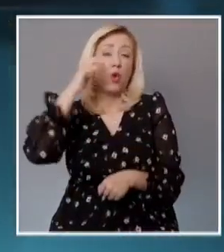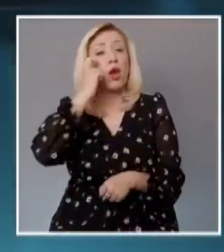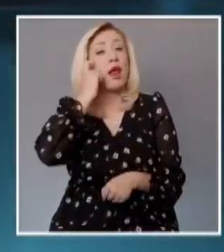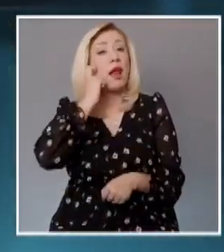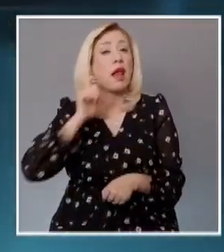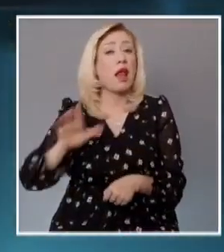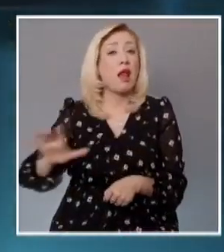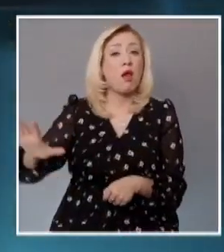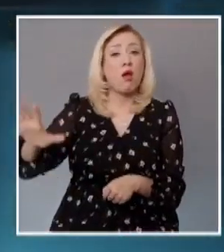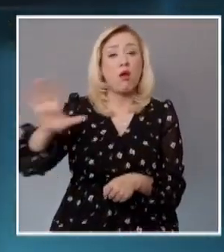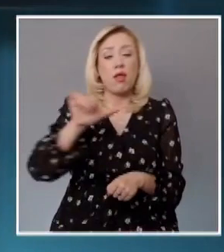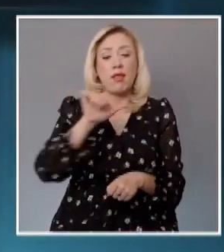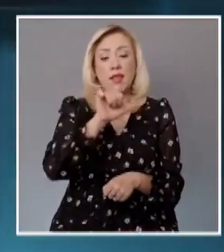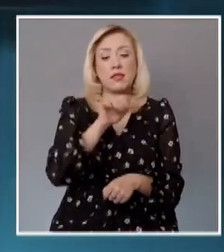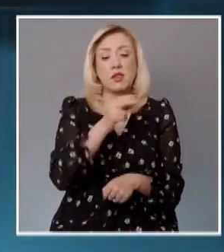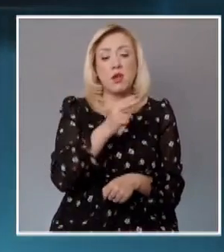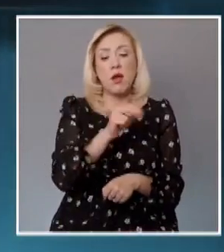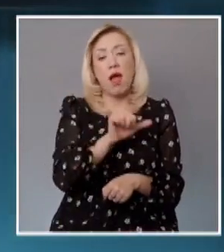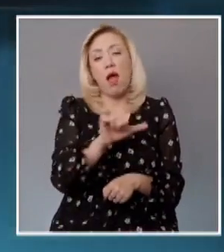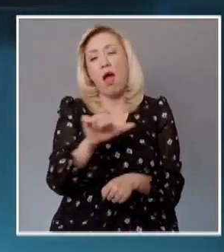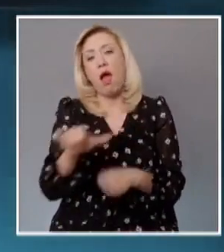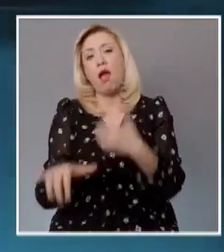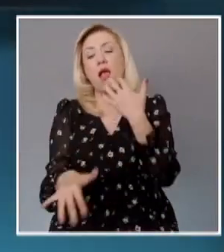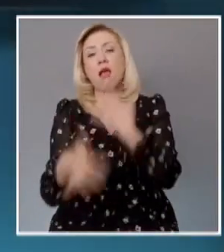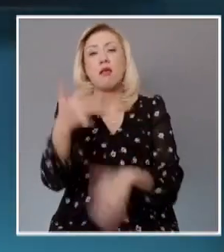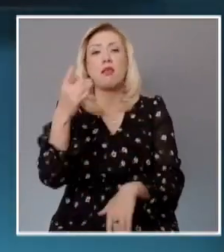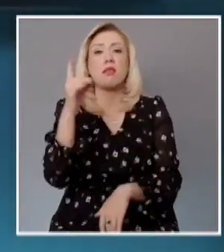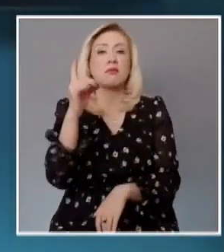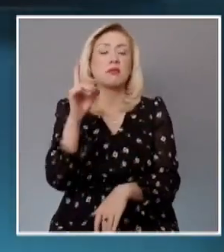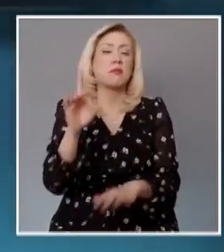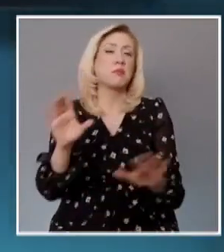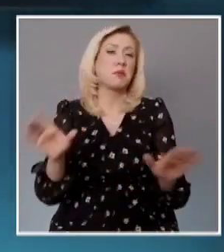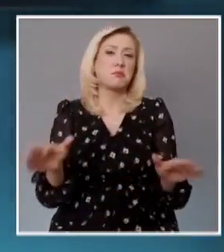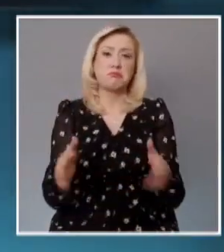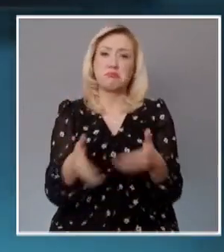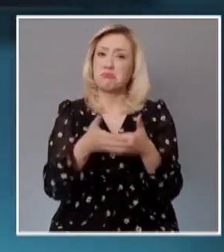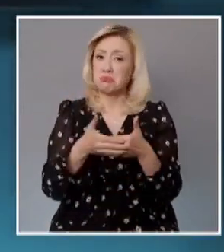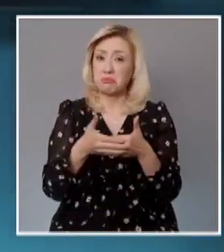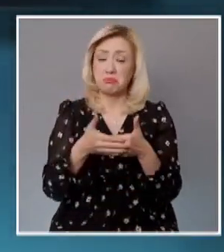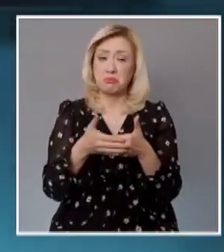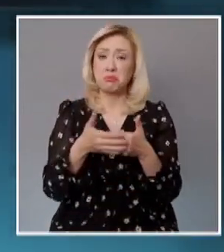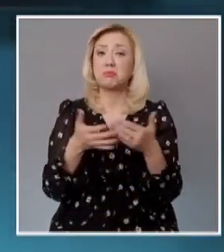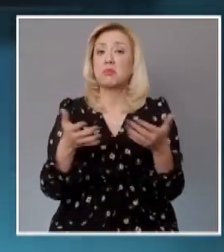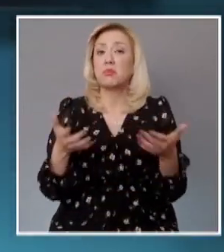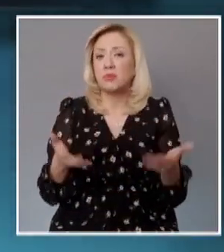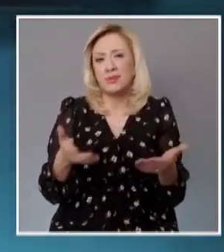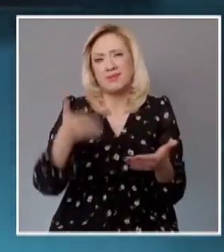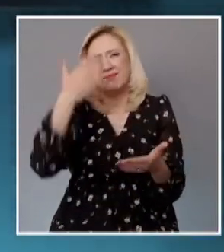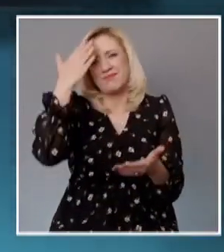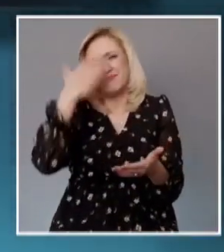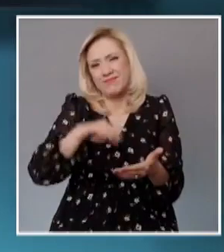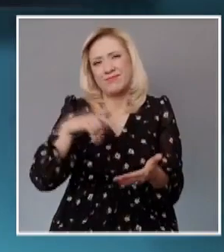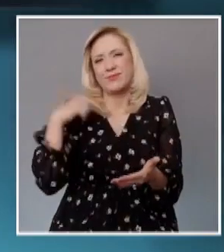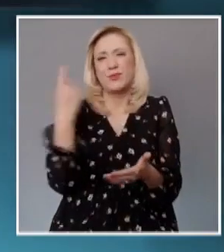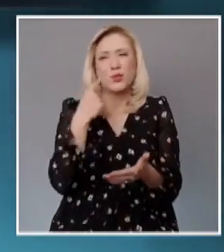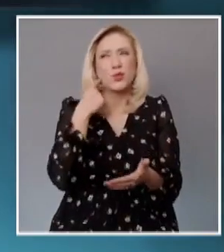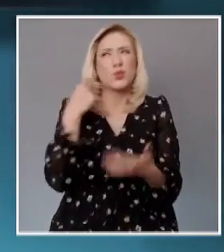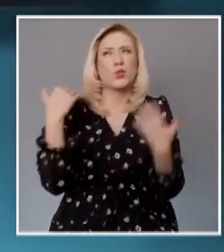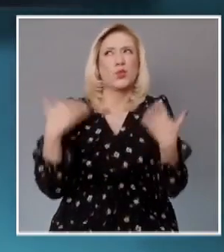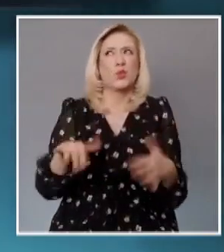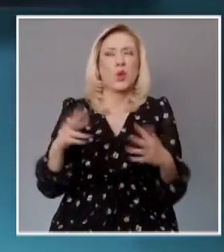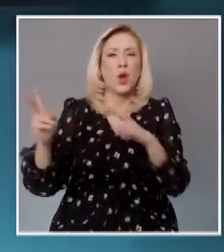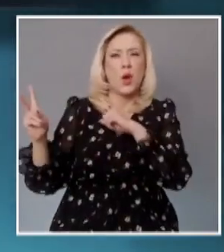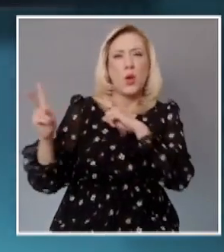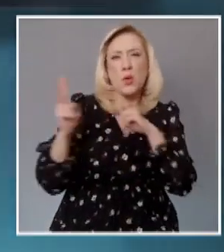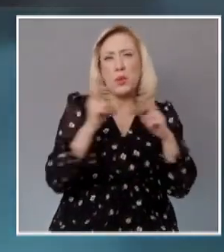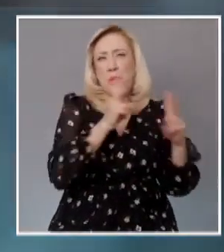de noviembre al 15 de diciembre del presente año. Esto como consecuencia del paso del huracán Otis, que afectó la